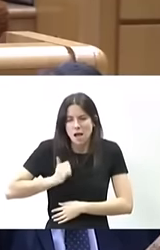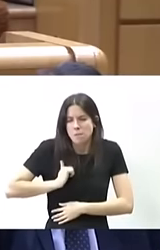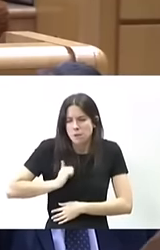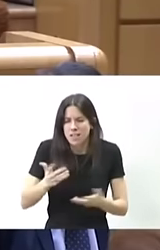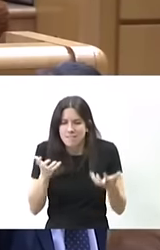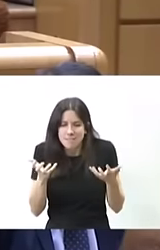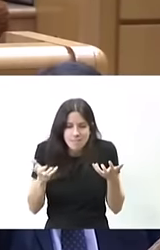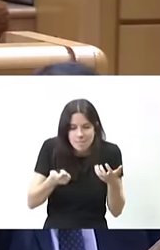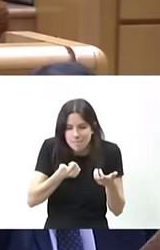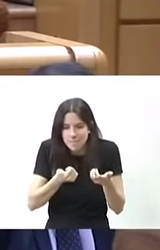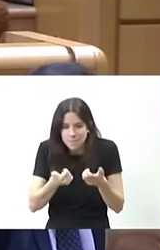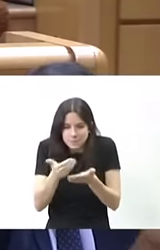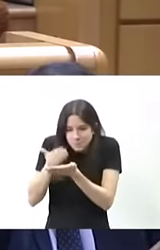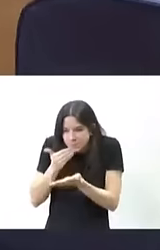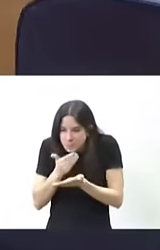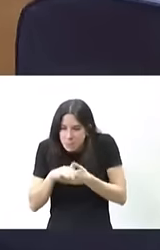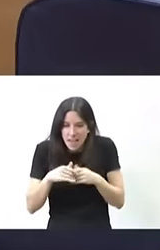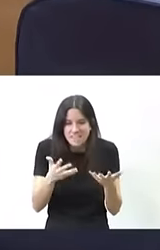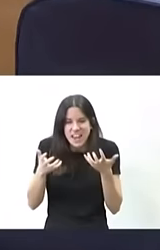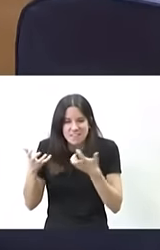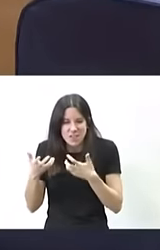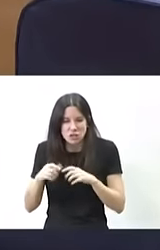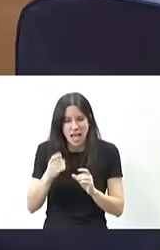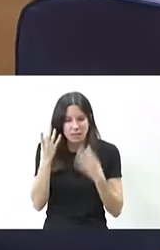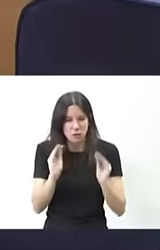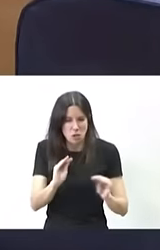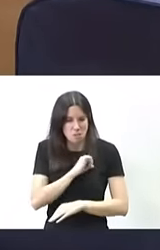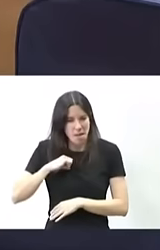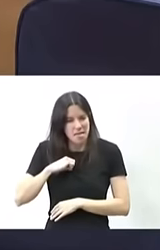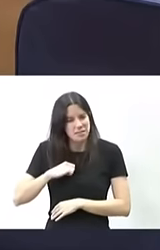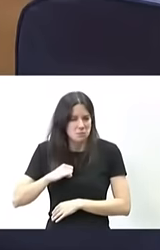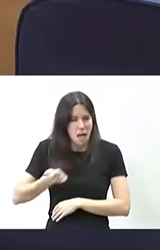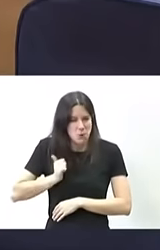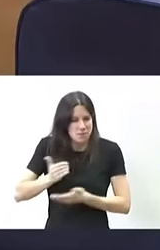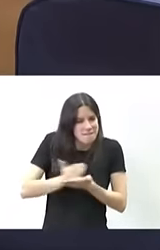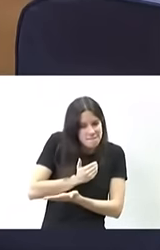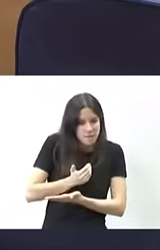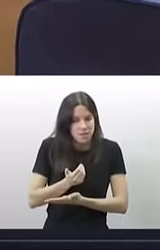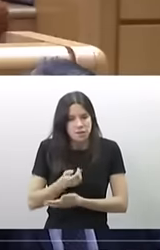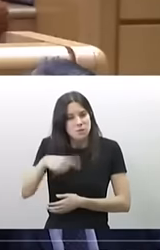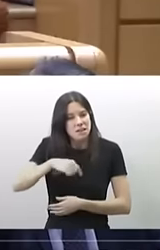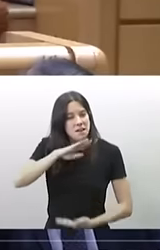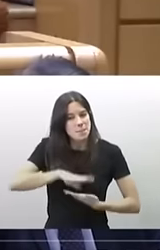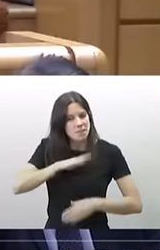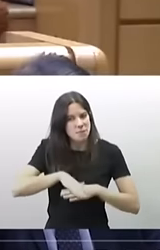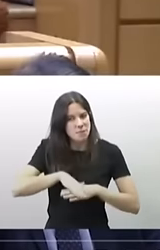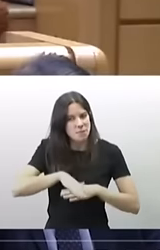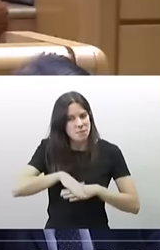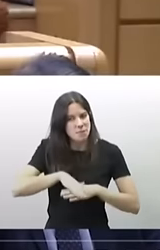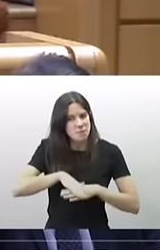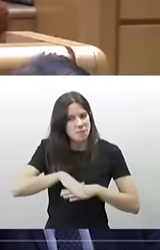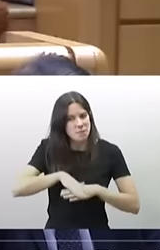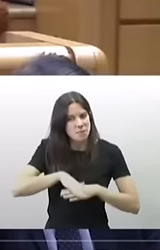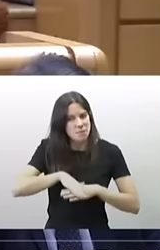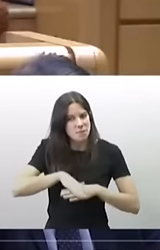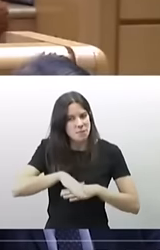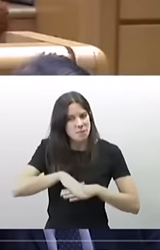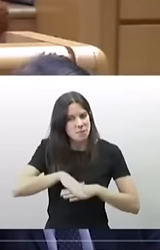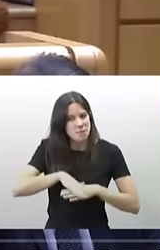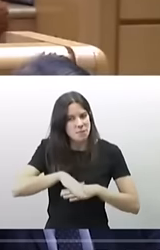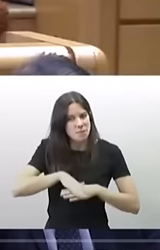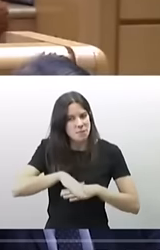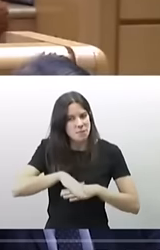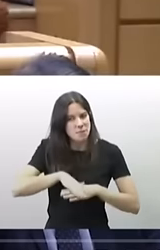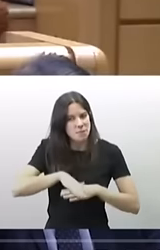para sacar beneficios en sus propias actividades privadas, que son absolutamente capaces de hacer lo que sea, no solamente para... Fíjate qué secuencia